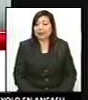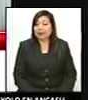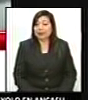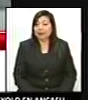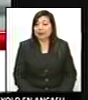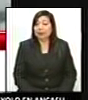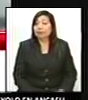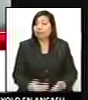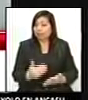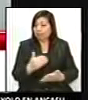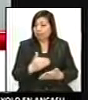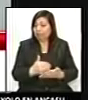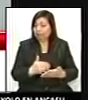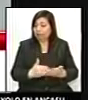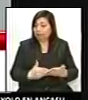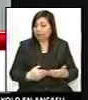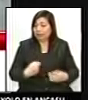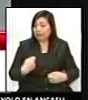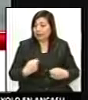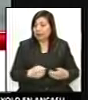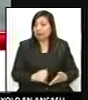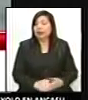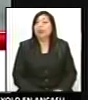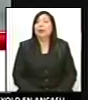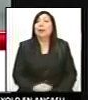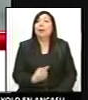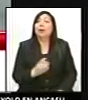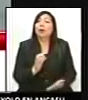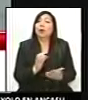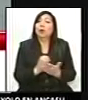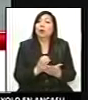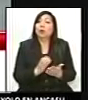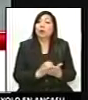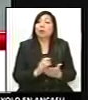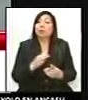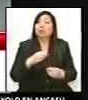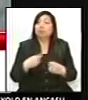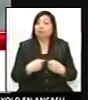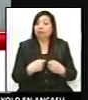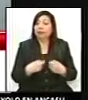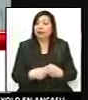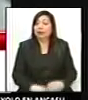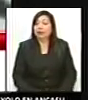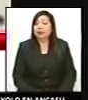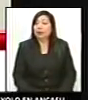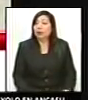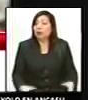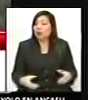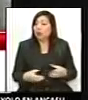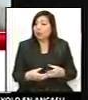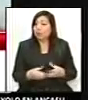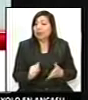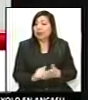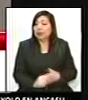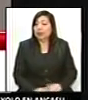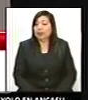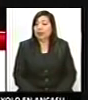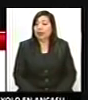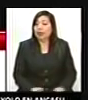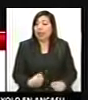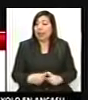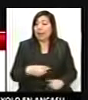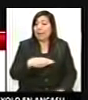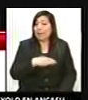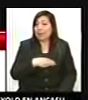En relación al proceso de inversión llevado a cabo para la contratación de suministro de energía eléctrica, la Comisión Auditora advirtió que el